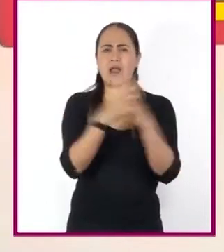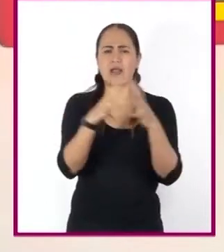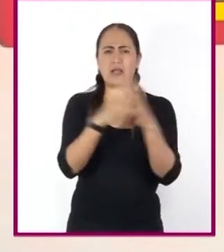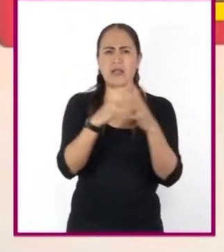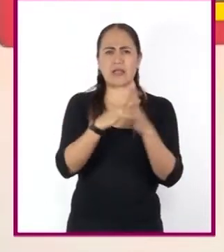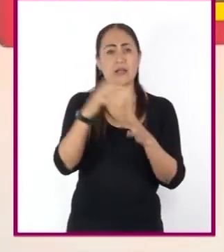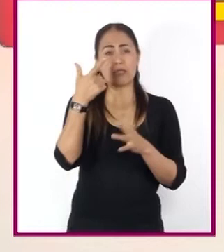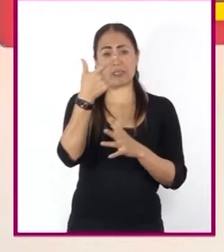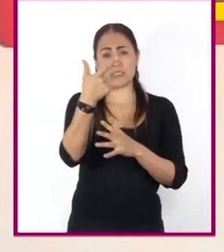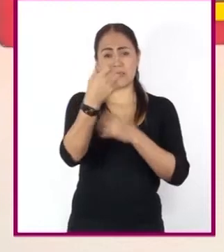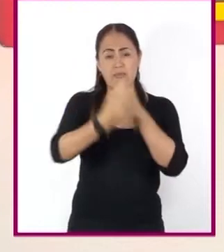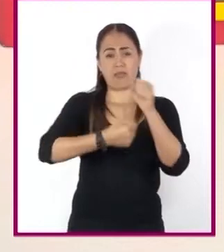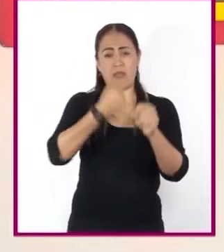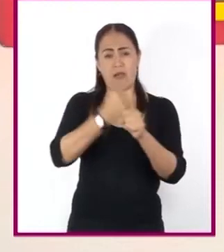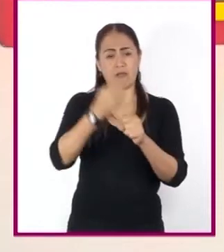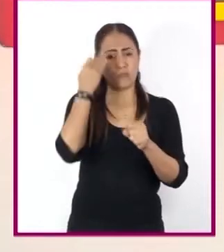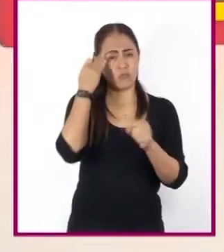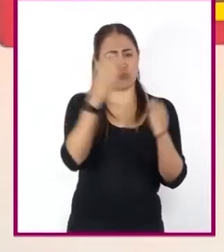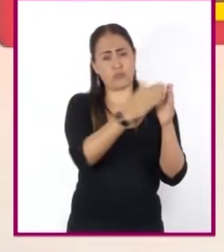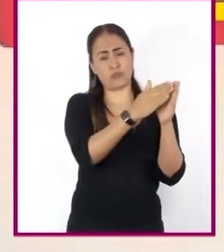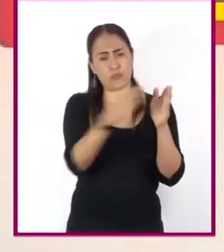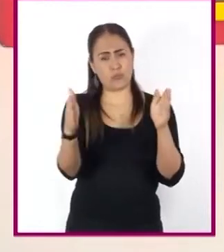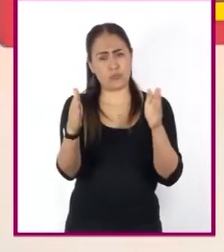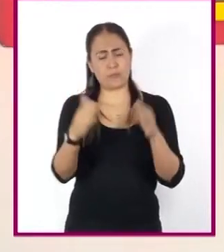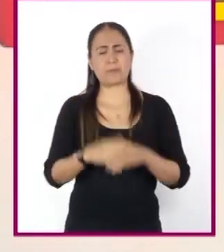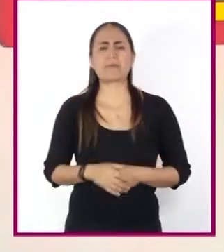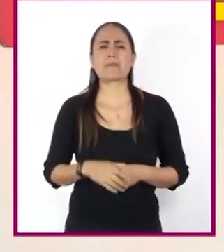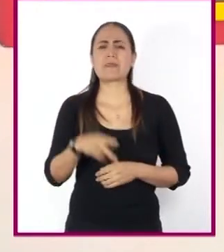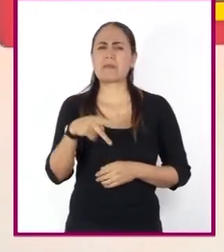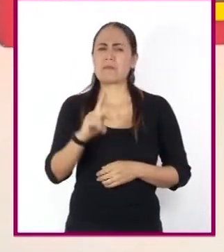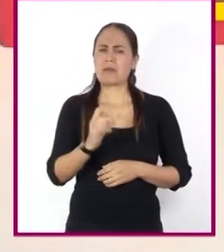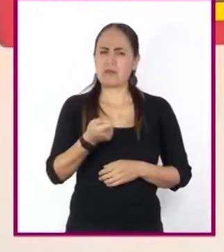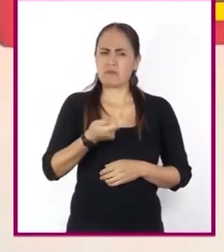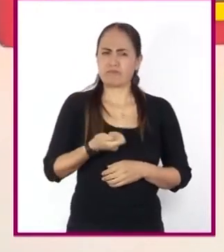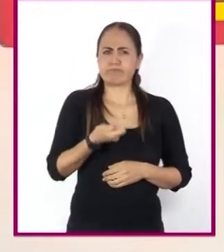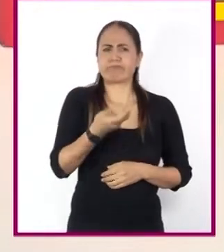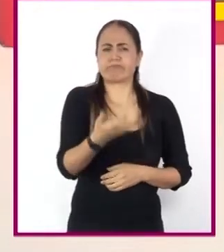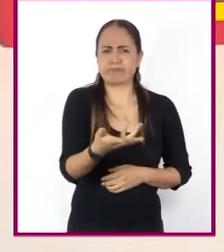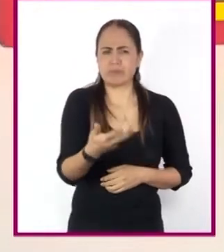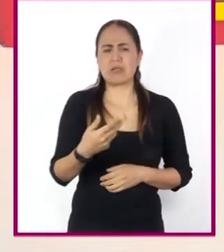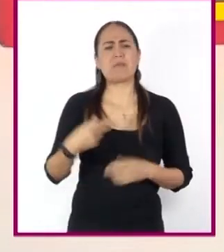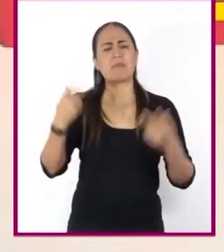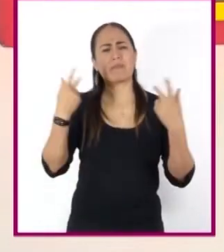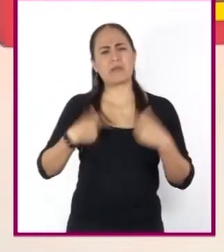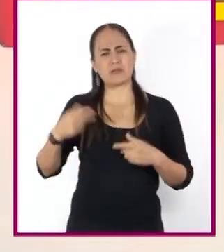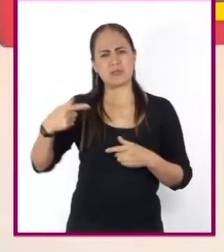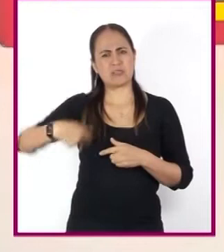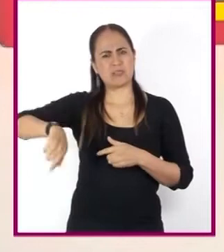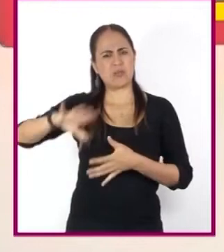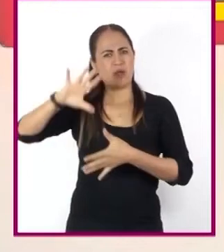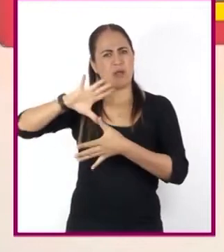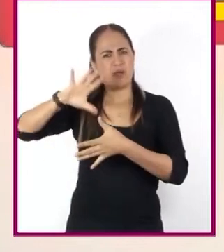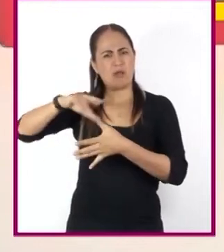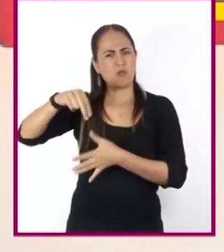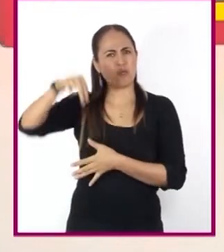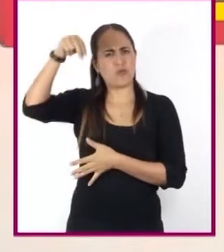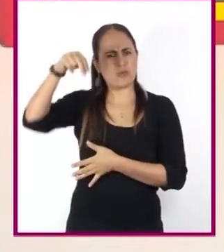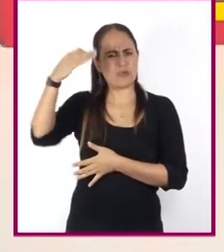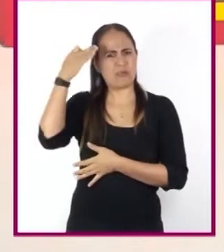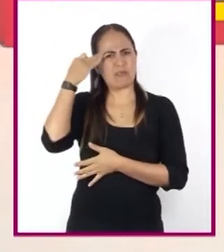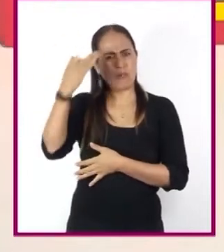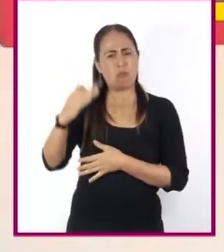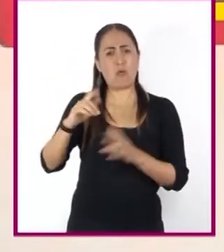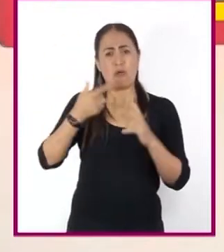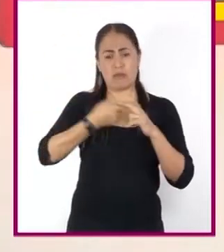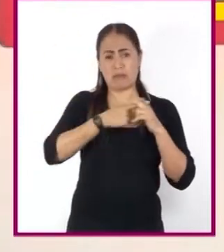de los 7 años. Sin embargo, aunque se le llamó así para los norteamericanos, fue una guerra de 12 años que empezó